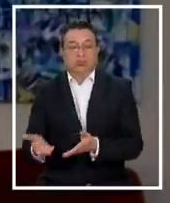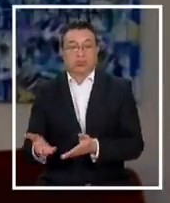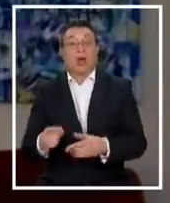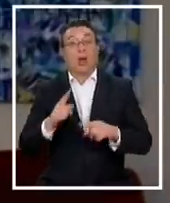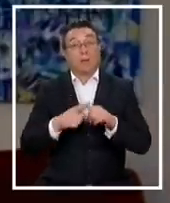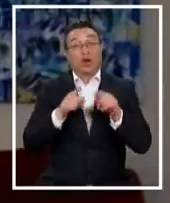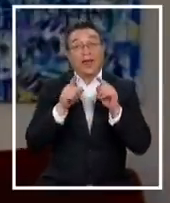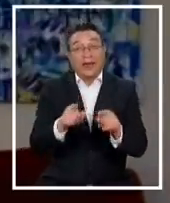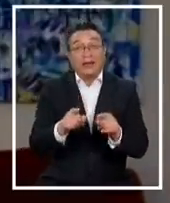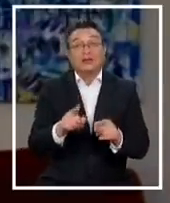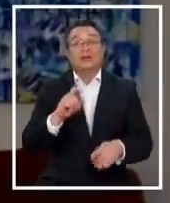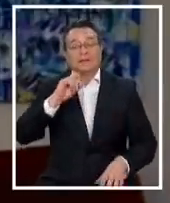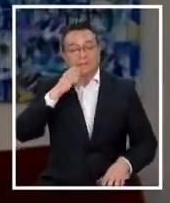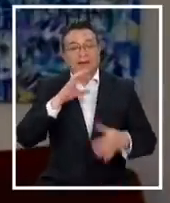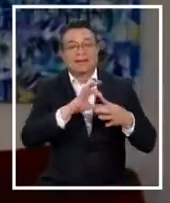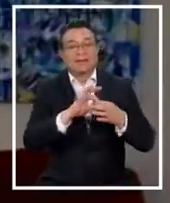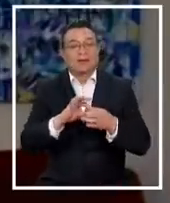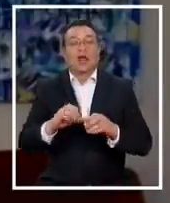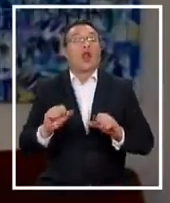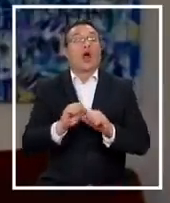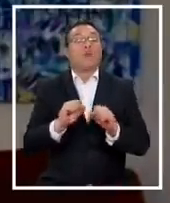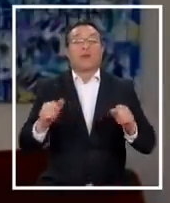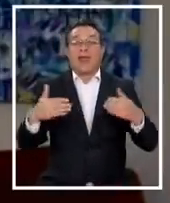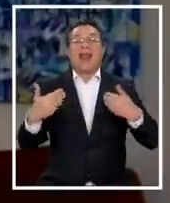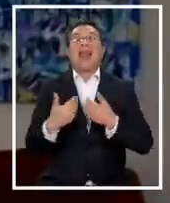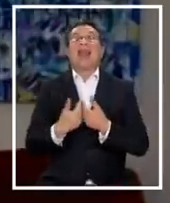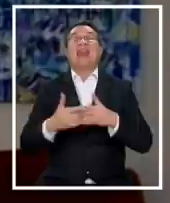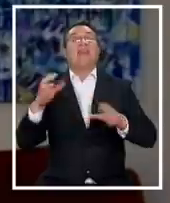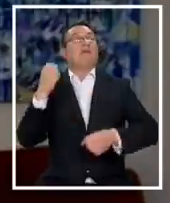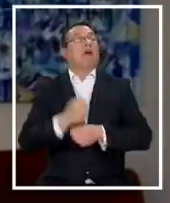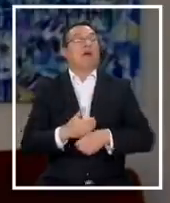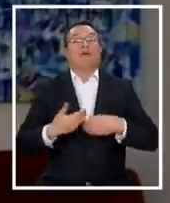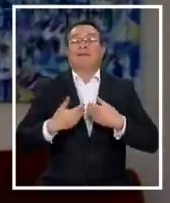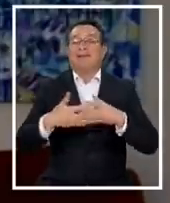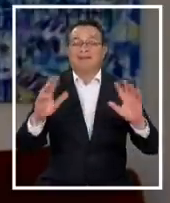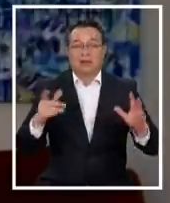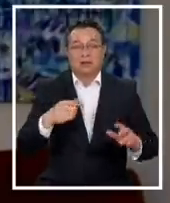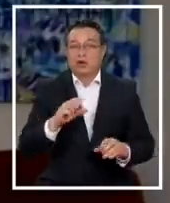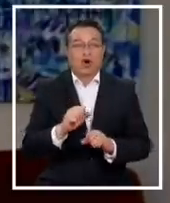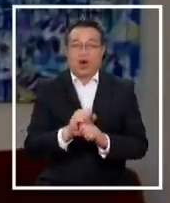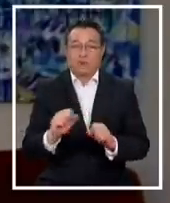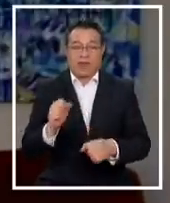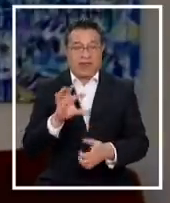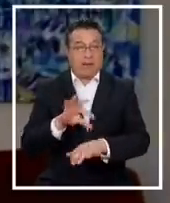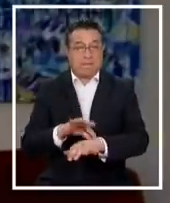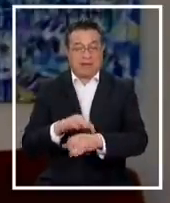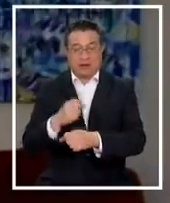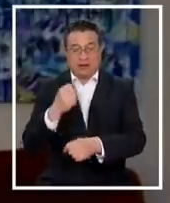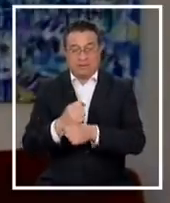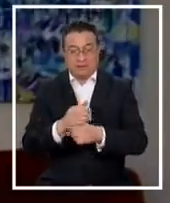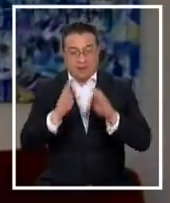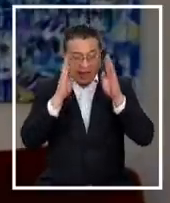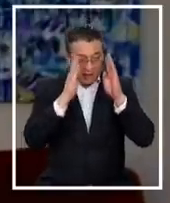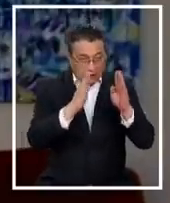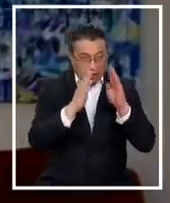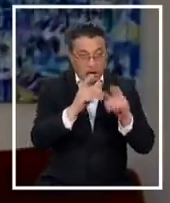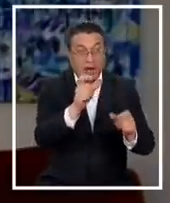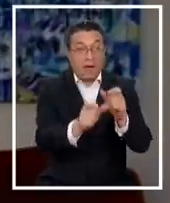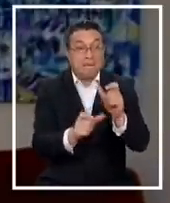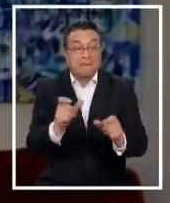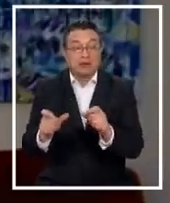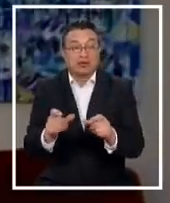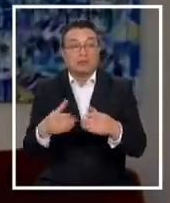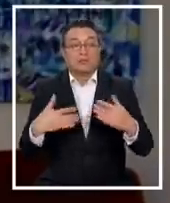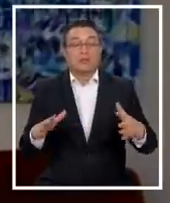eso implica que no puede ocurrir el ejercicio libre de la profesión. Un médico no puede trabajar atendiendo pacientes,